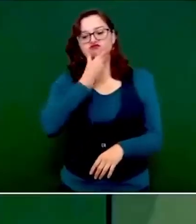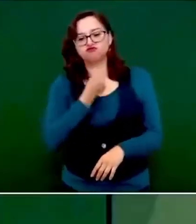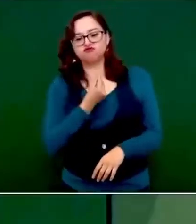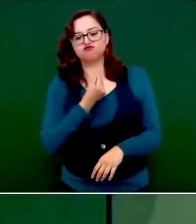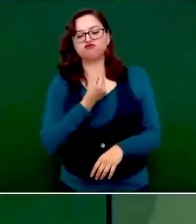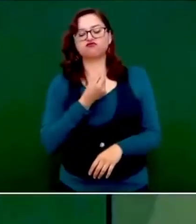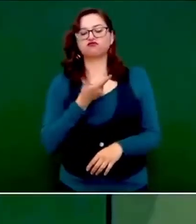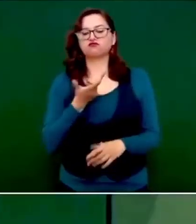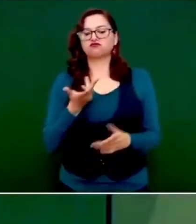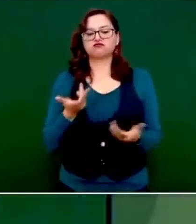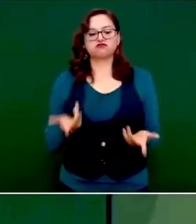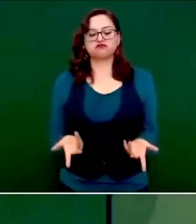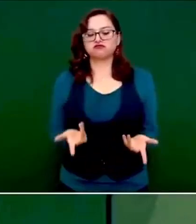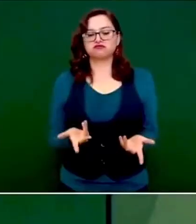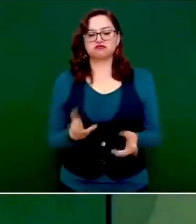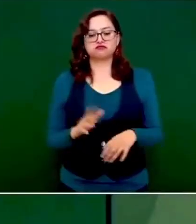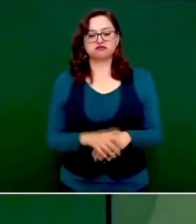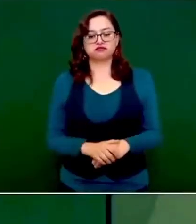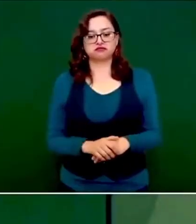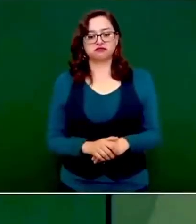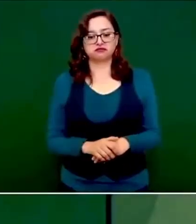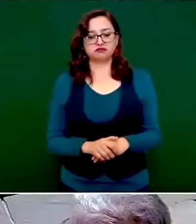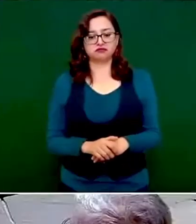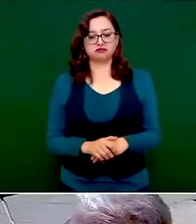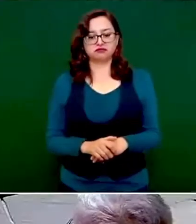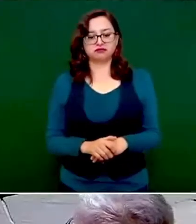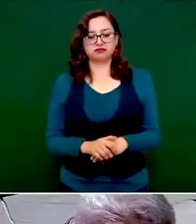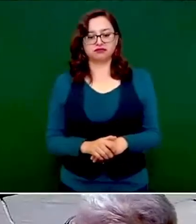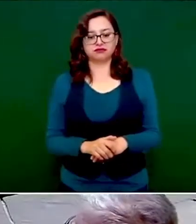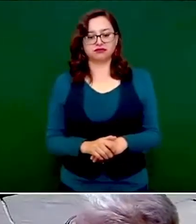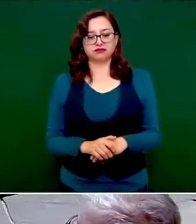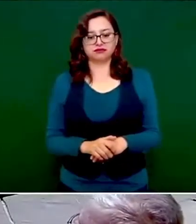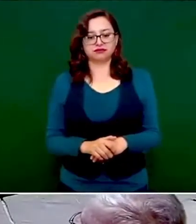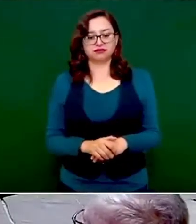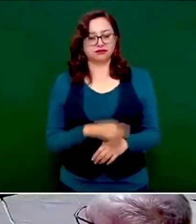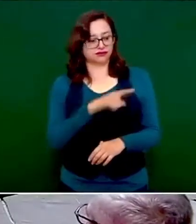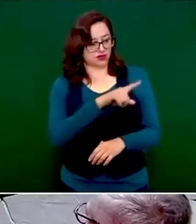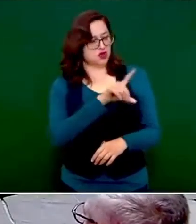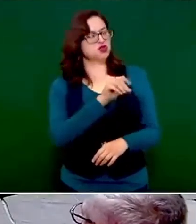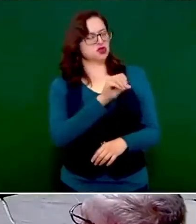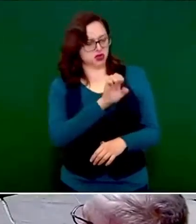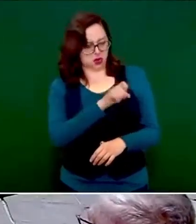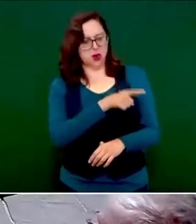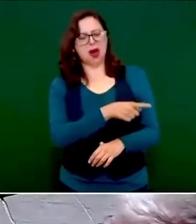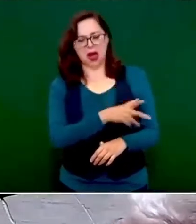Soé,